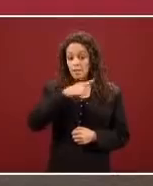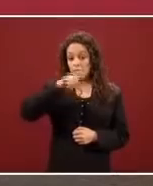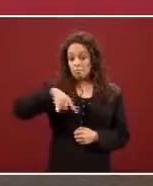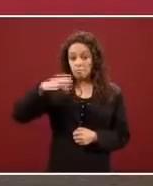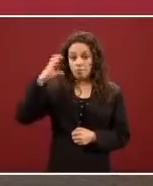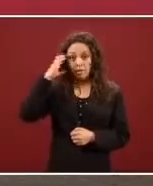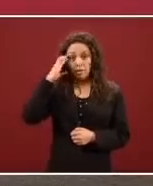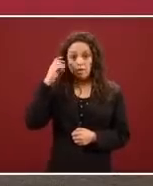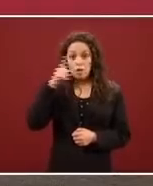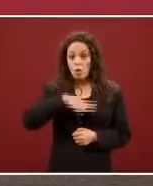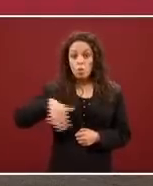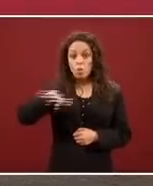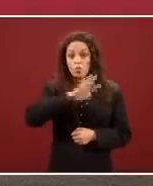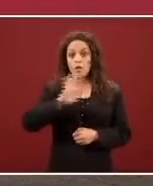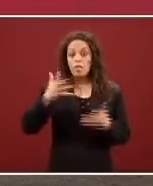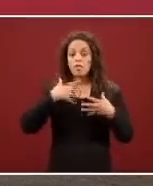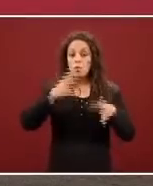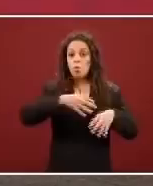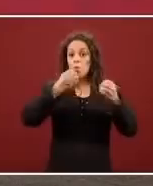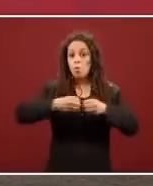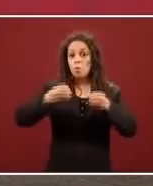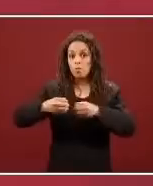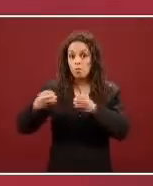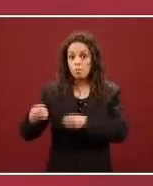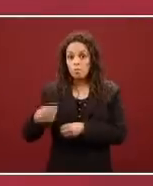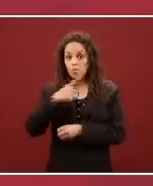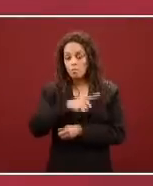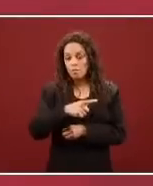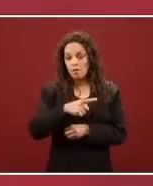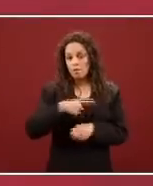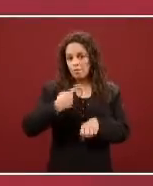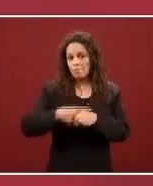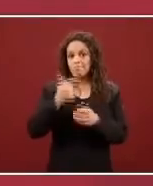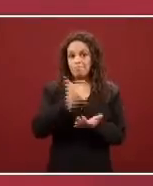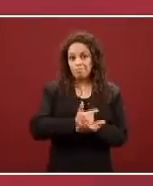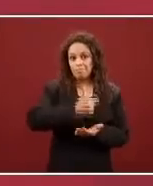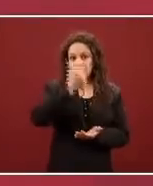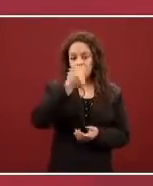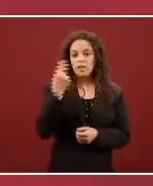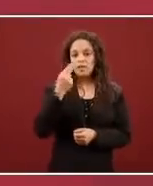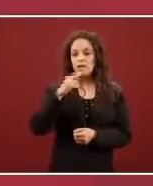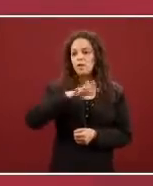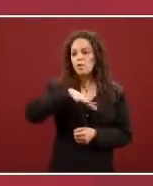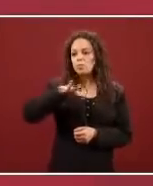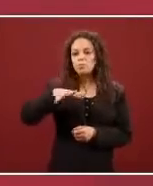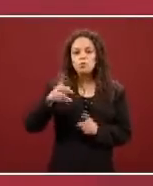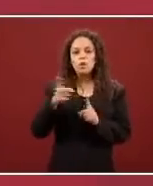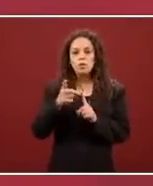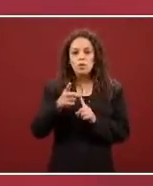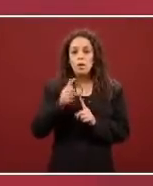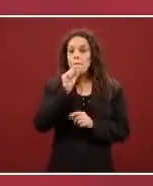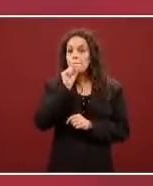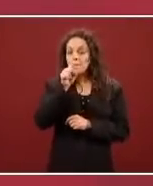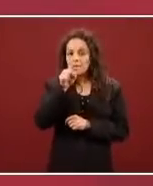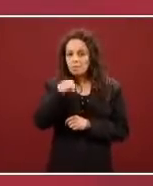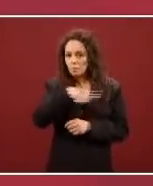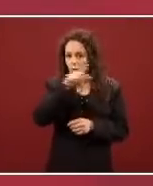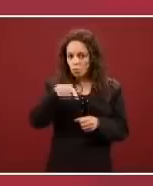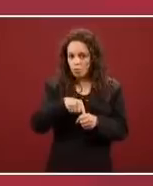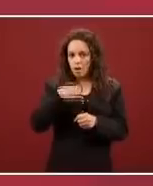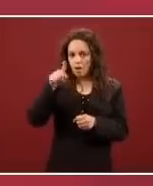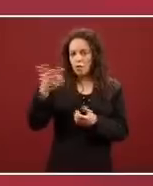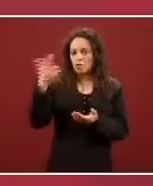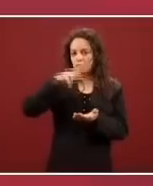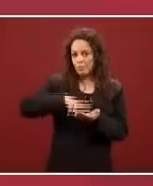intensivos, de los pacientes que requieren cuidados intensivos, tenemos que buscar espacios dentro del propio hospital que puedan